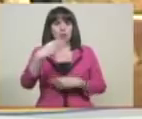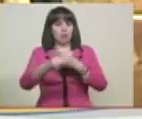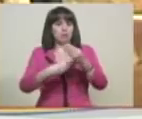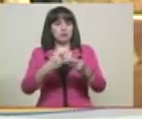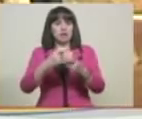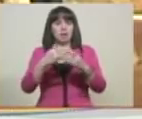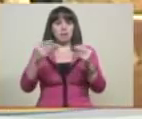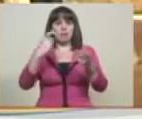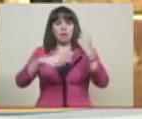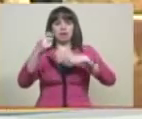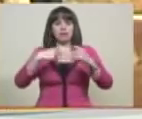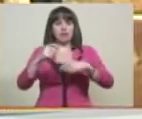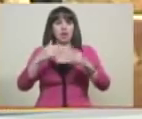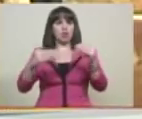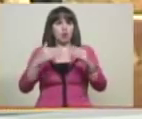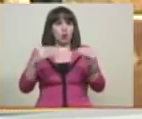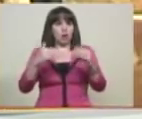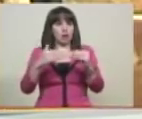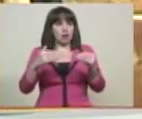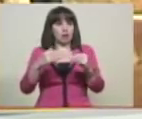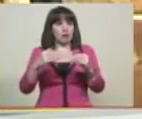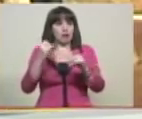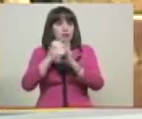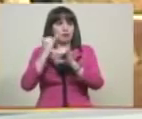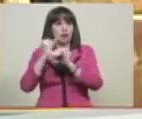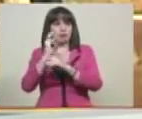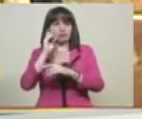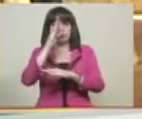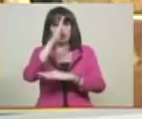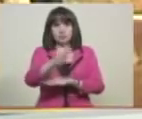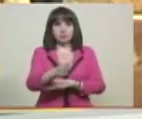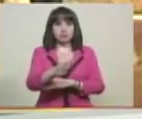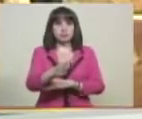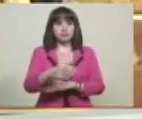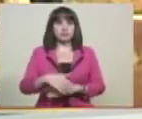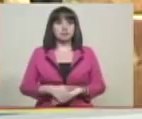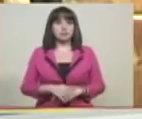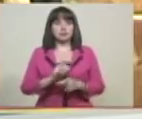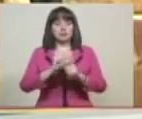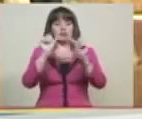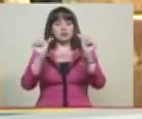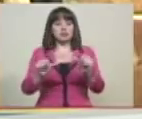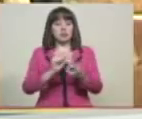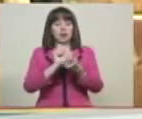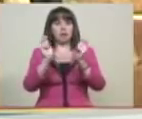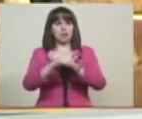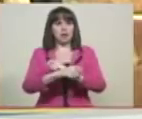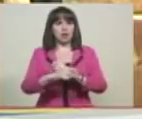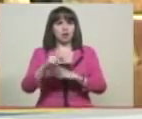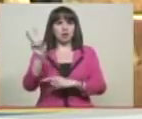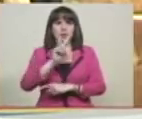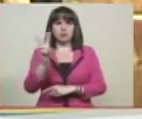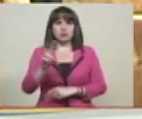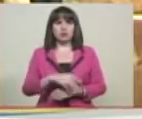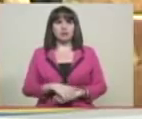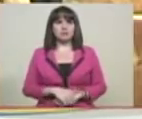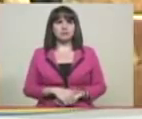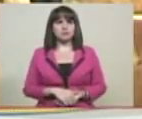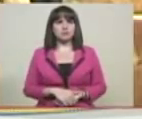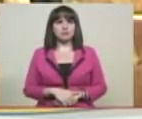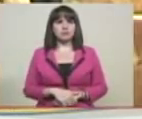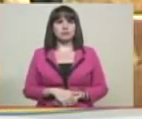jugar claro, duro y directo en el sistema cambiario venezolano